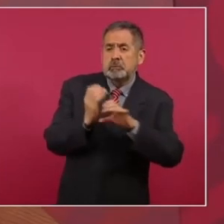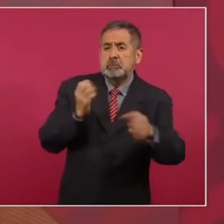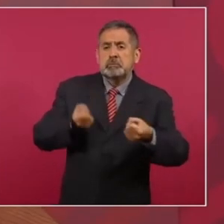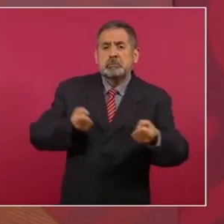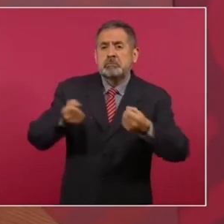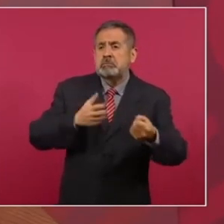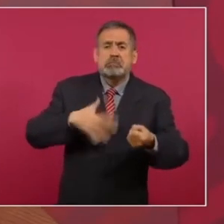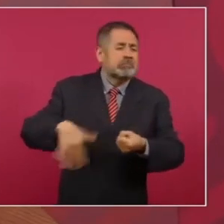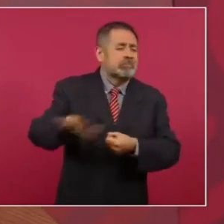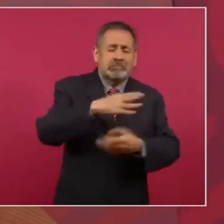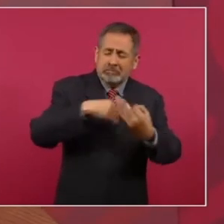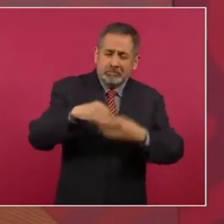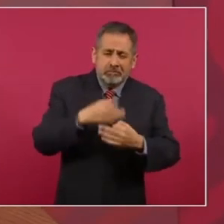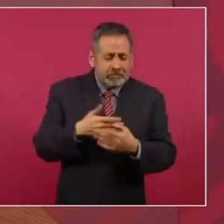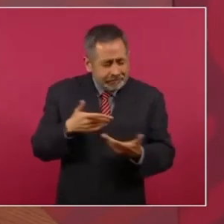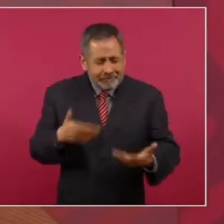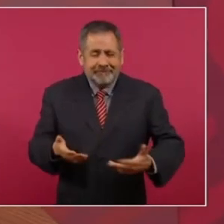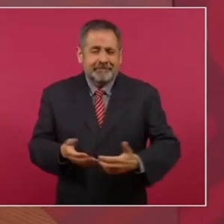Así,